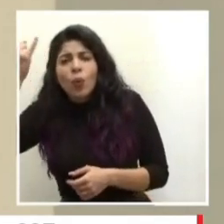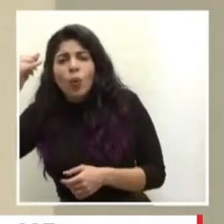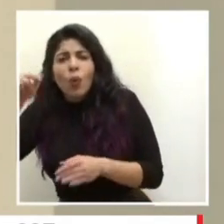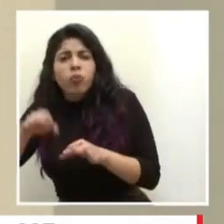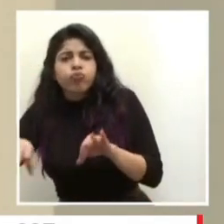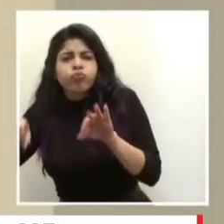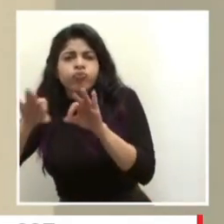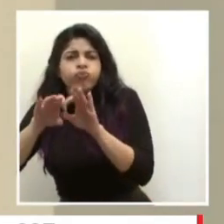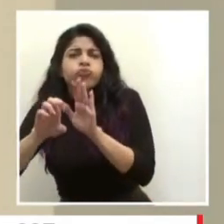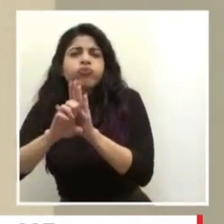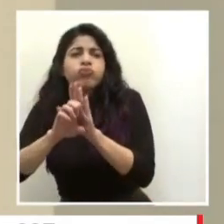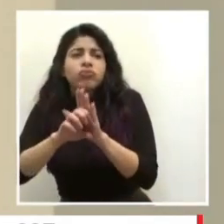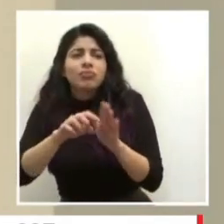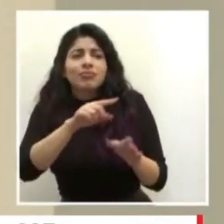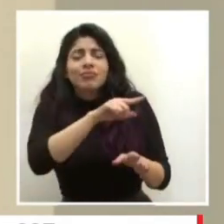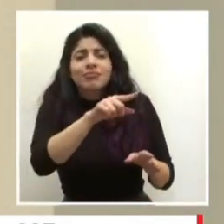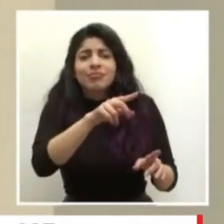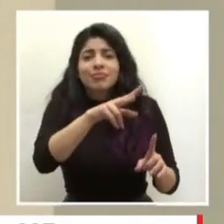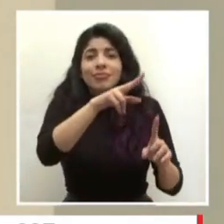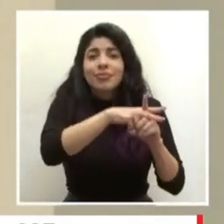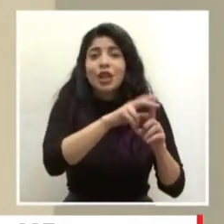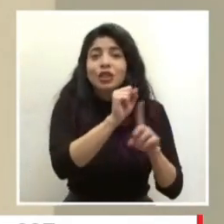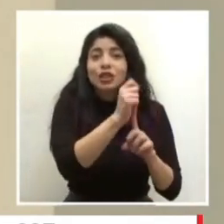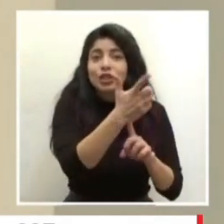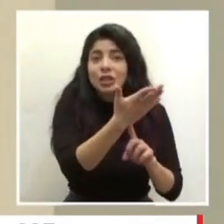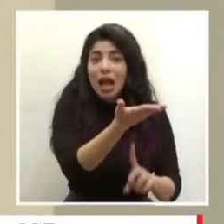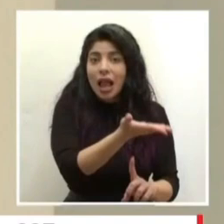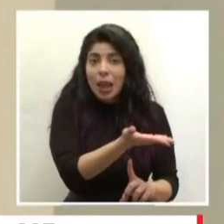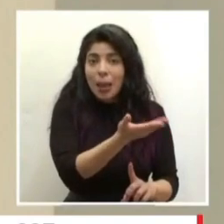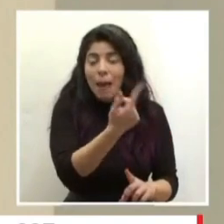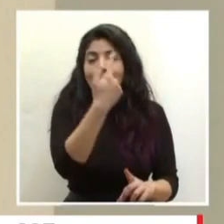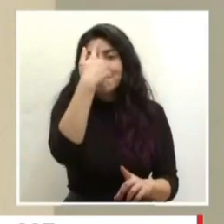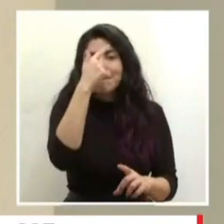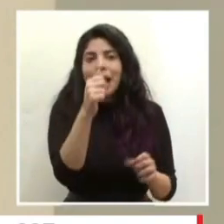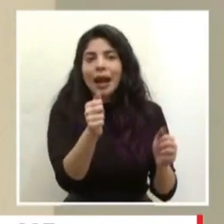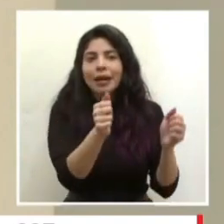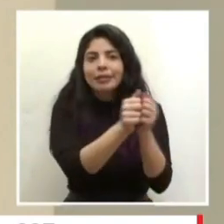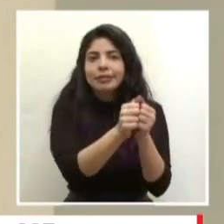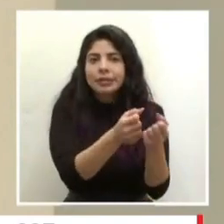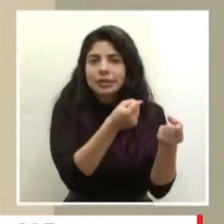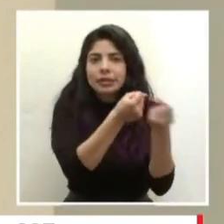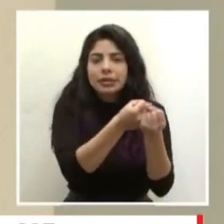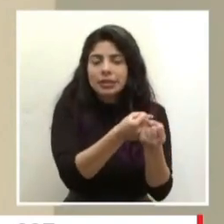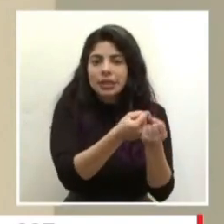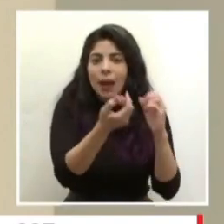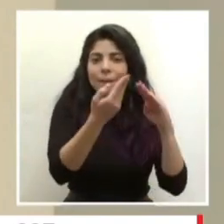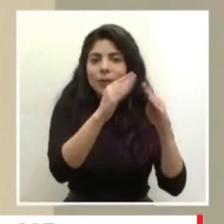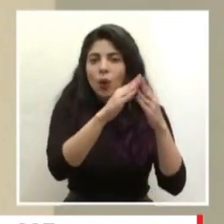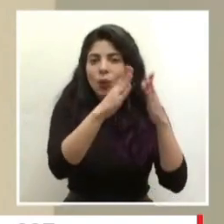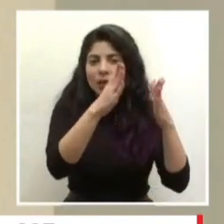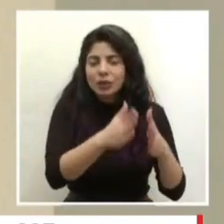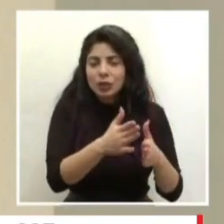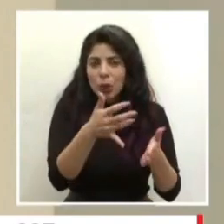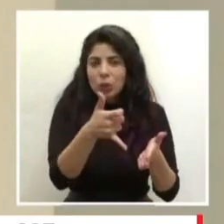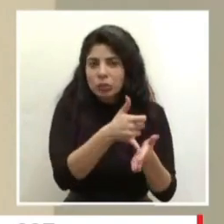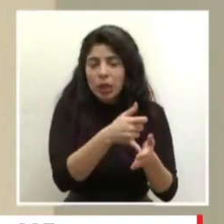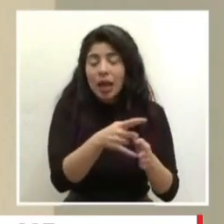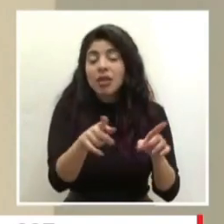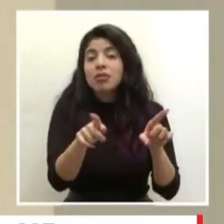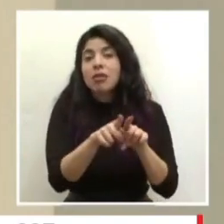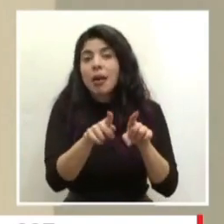como las que se han tomado desde el sector social, precisamente para acompañar a las poblaciones más vulnerables, pero también